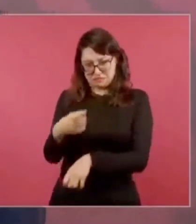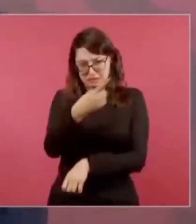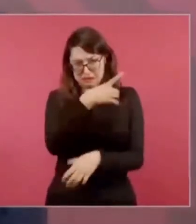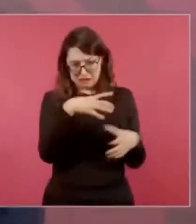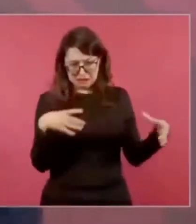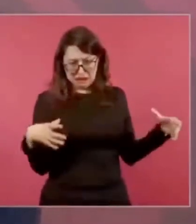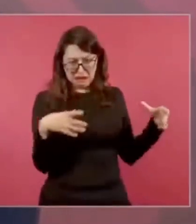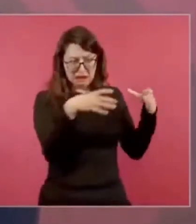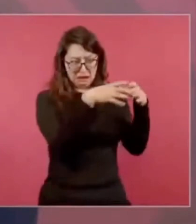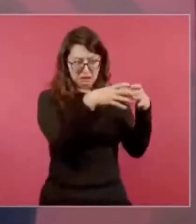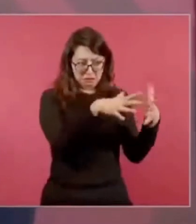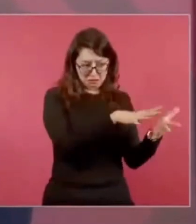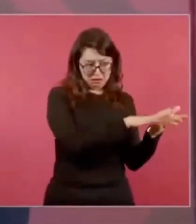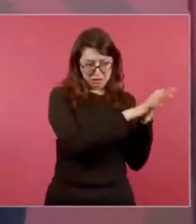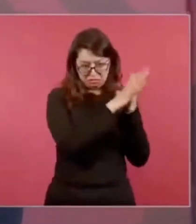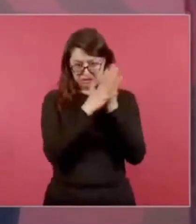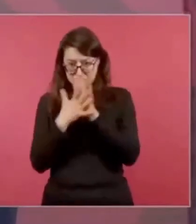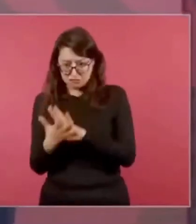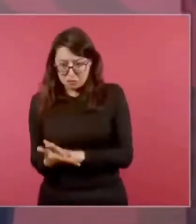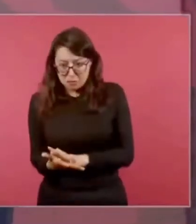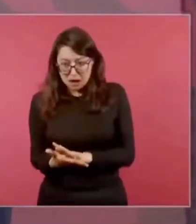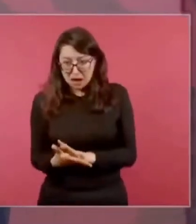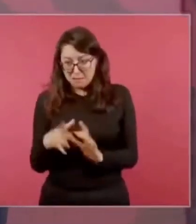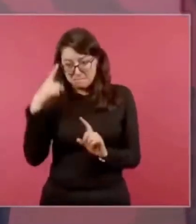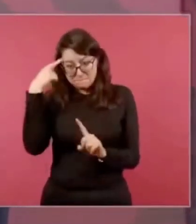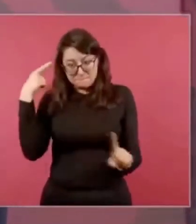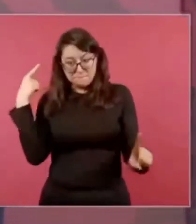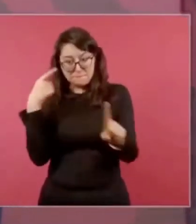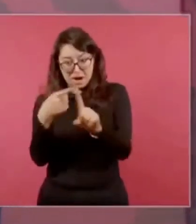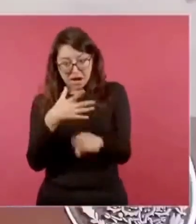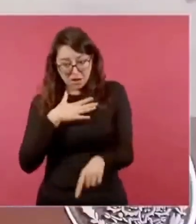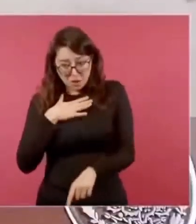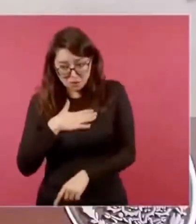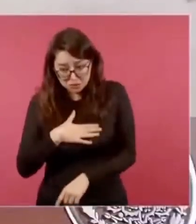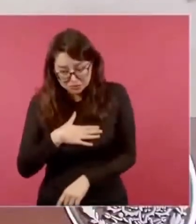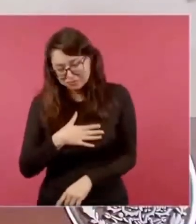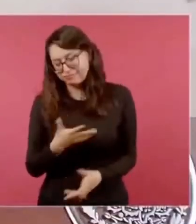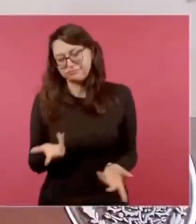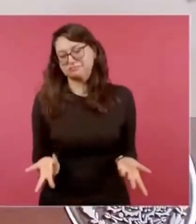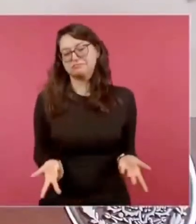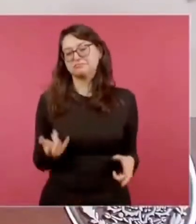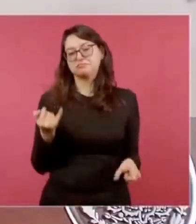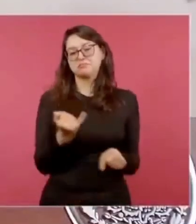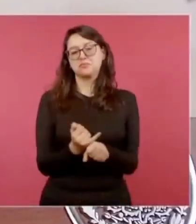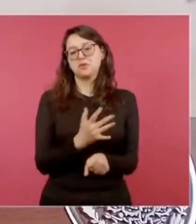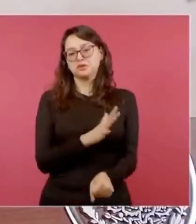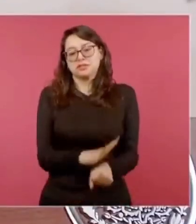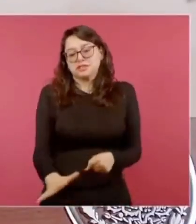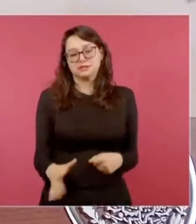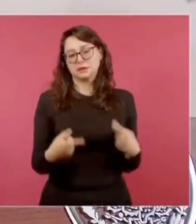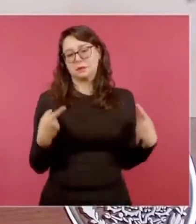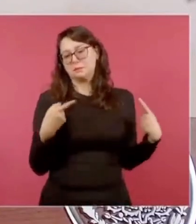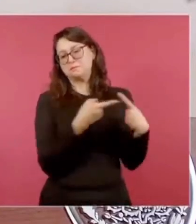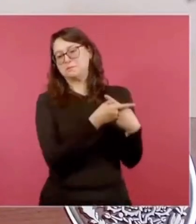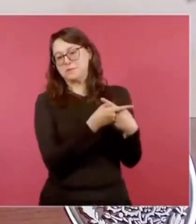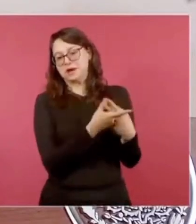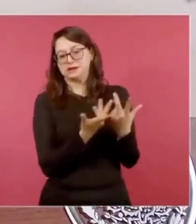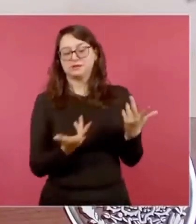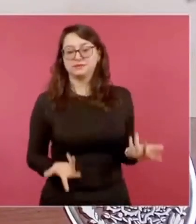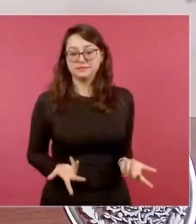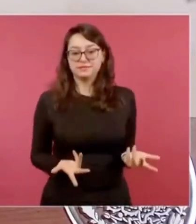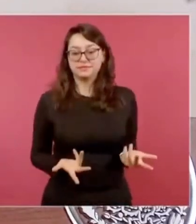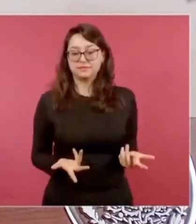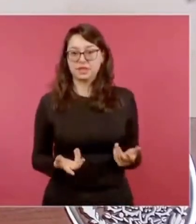Es un contrasentido. ¿Con quién se transforma? Pues con el pueblo. ¿A quién le